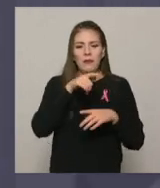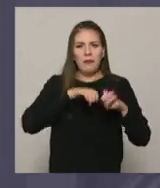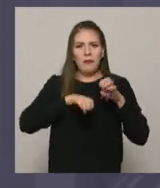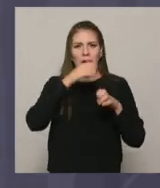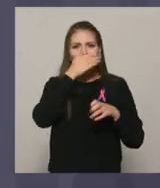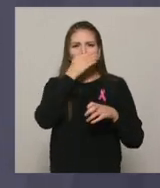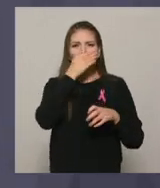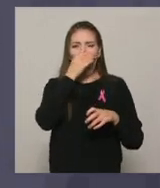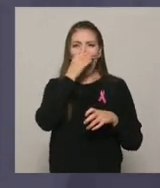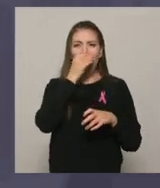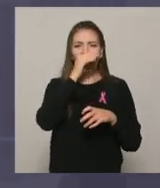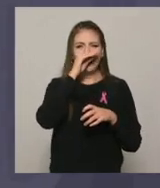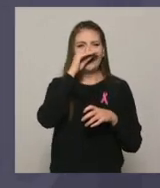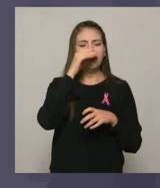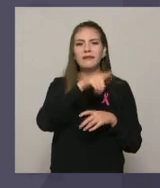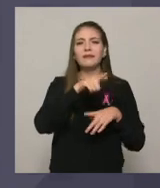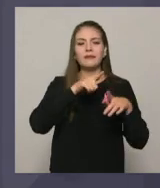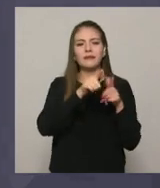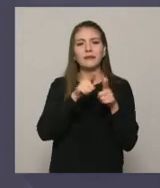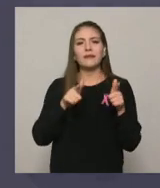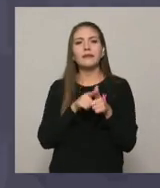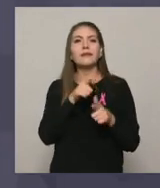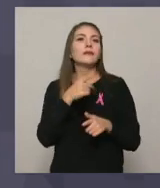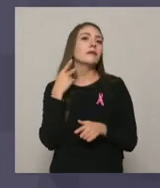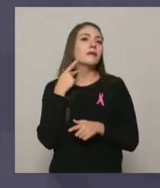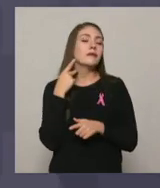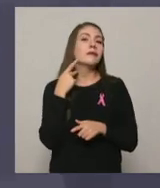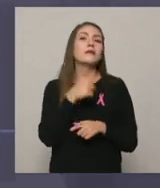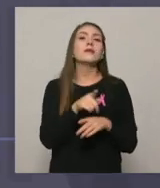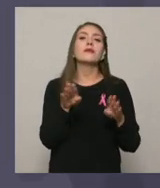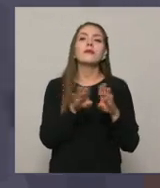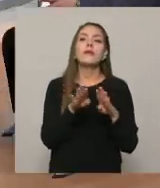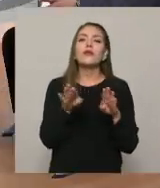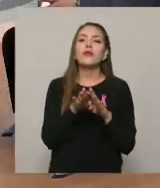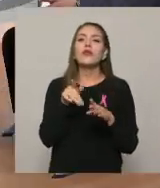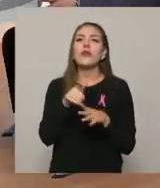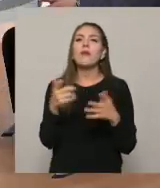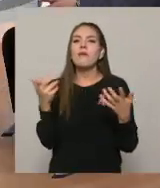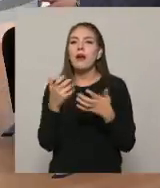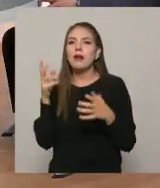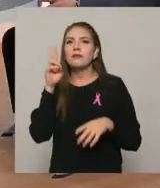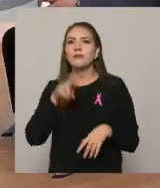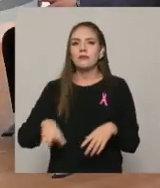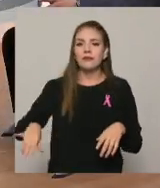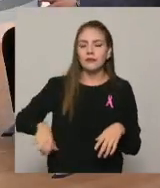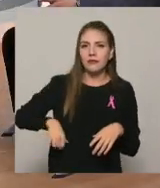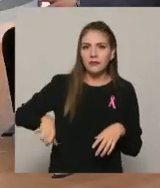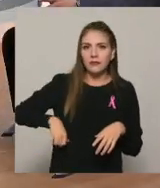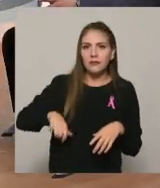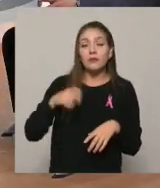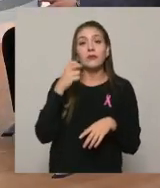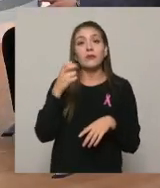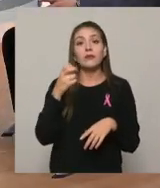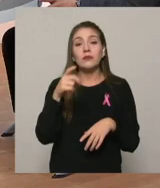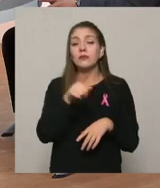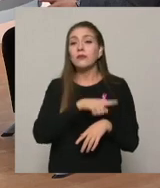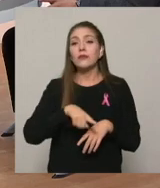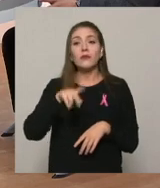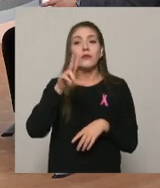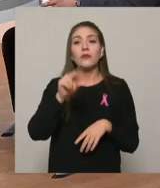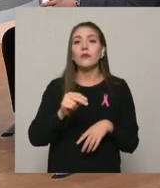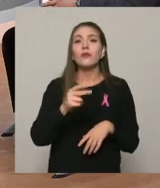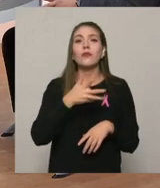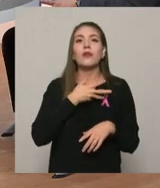poder político, marcó la agenda de todo el tiempo, ¿no? Por eso es que no se abrían